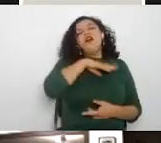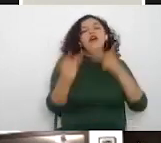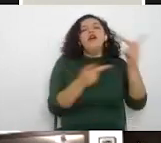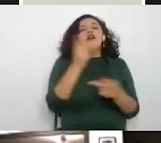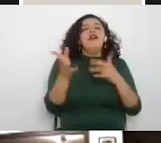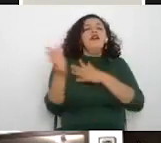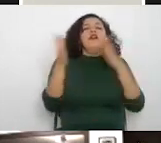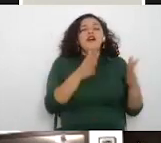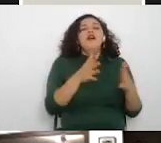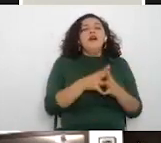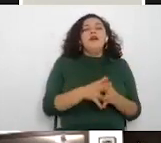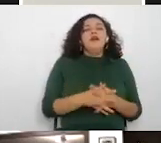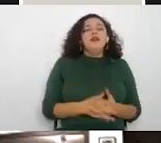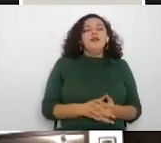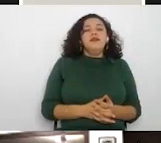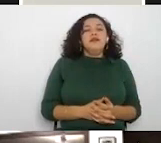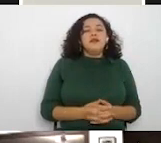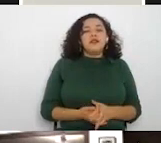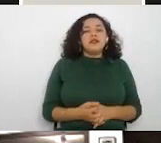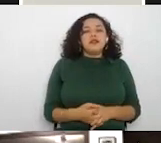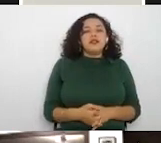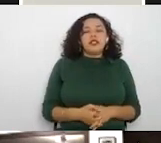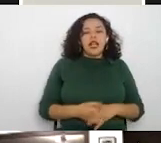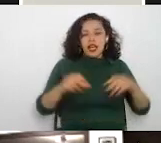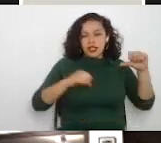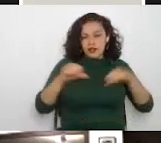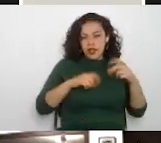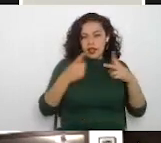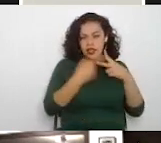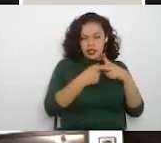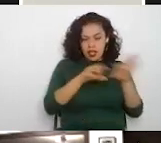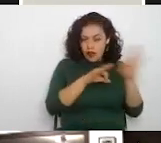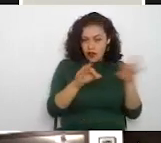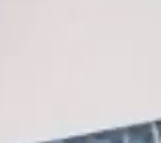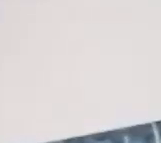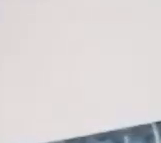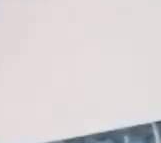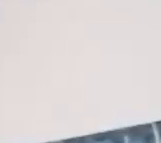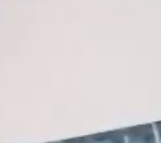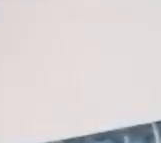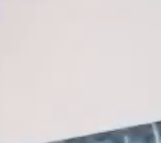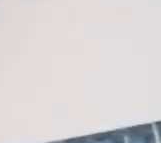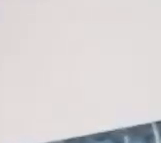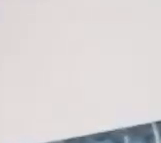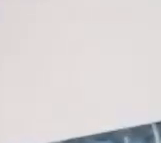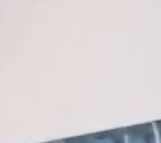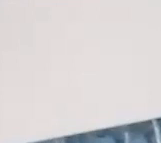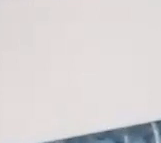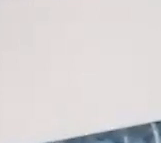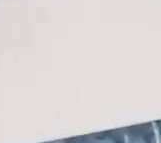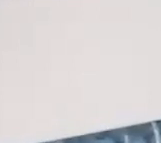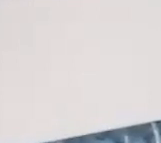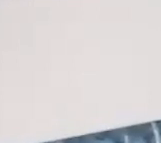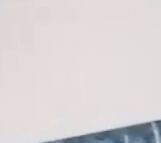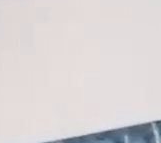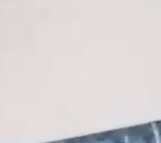se hace esa actividad o ese trabajo? Recuerden que no todas, por lo mismo, perdón, dejé de